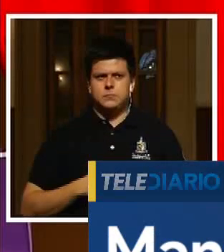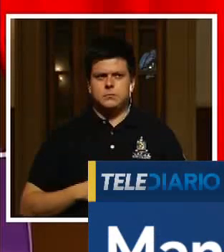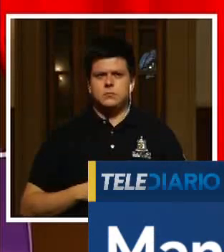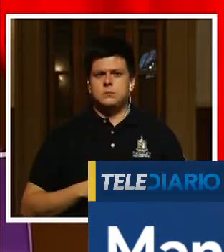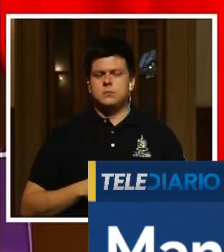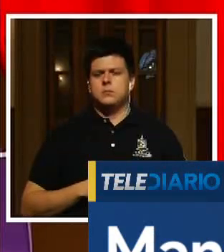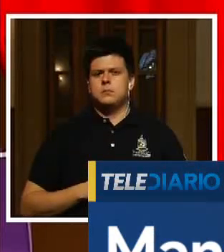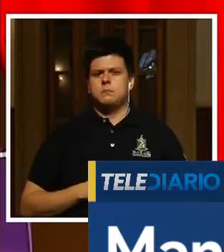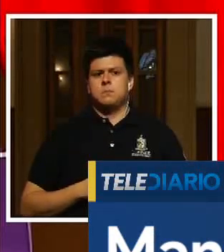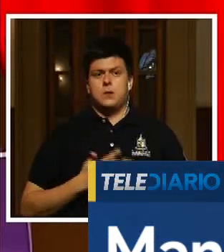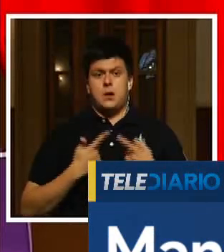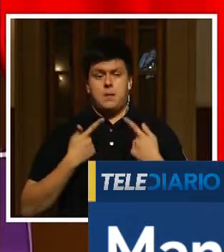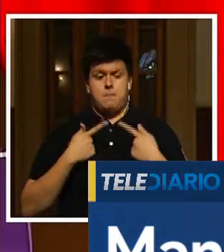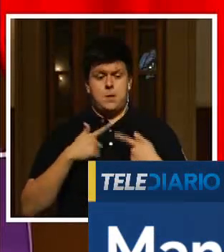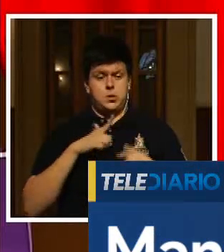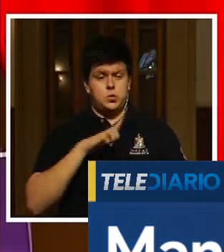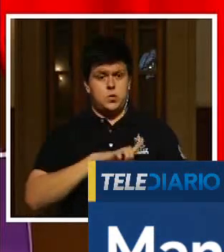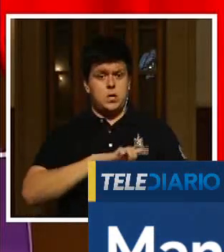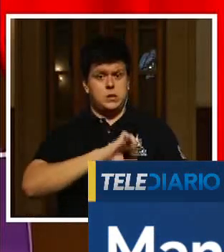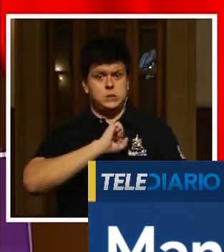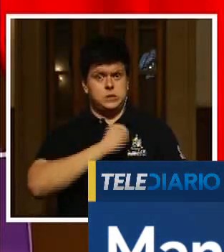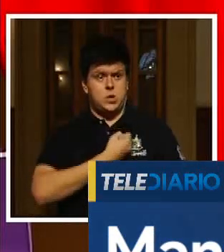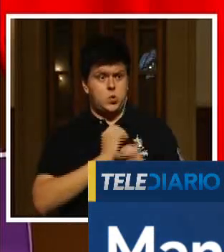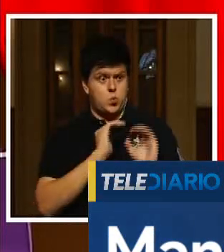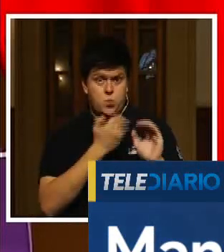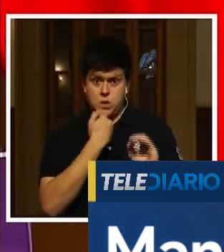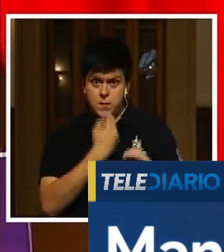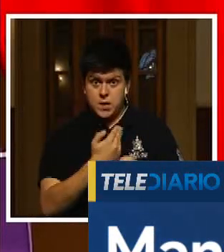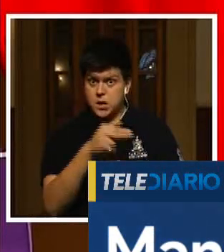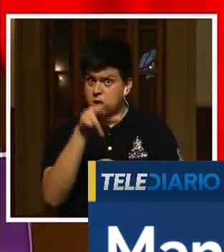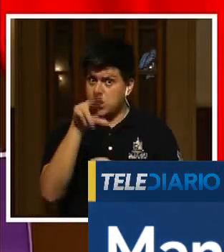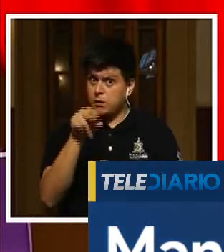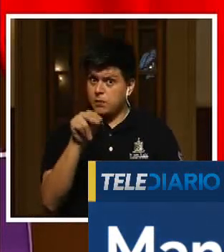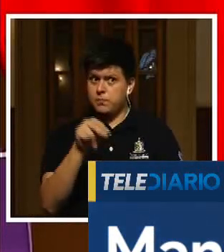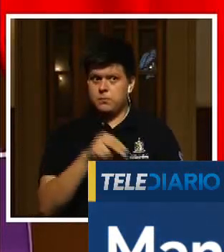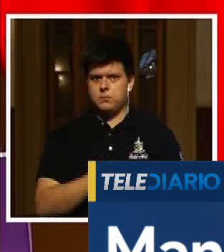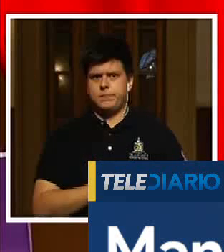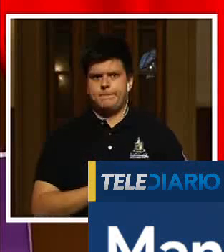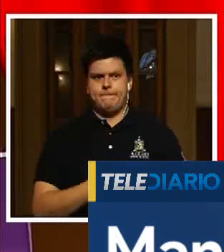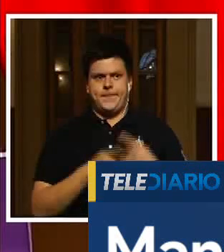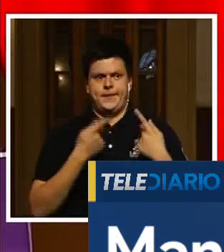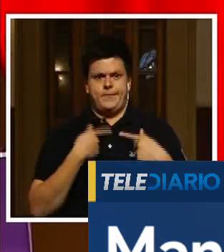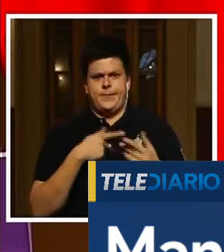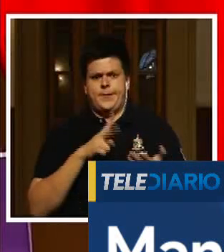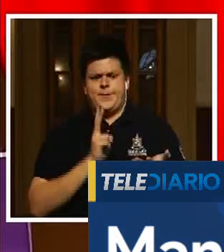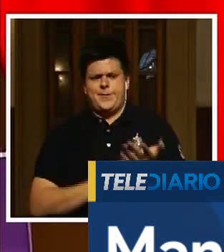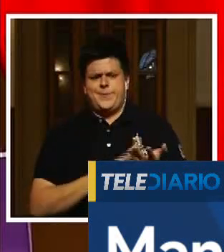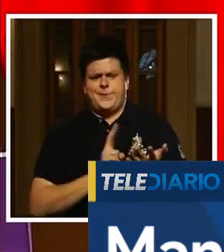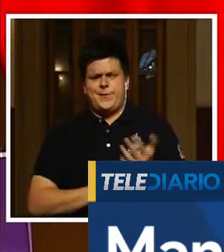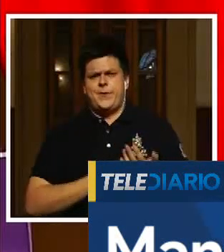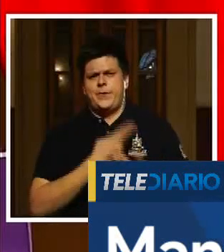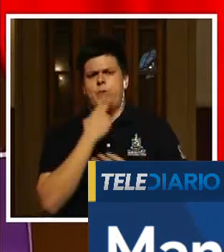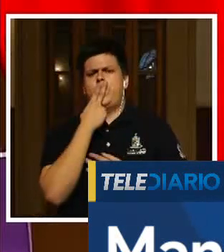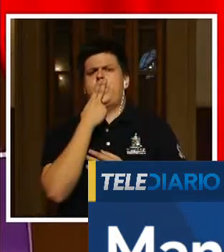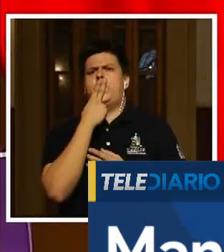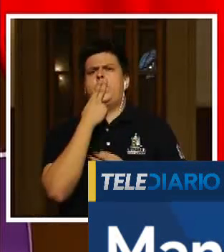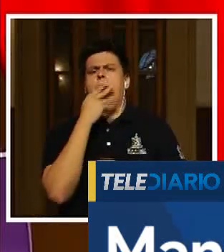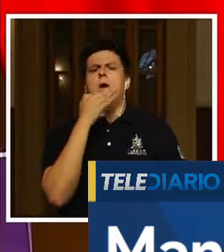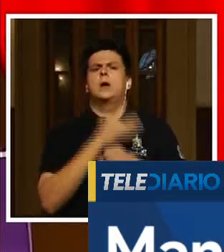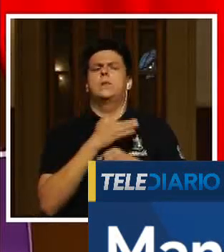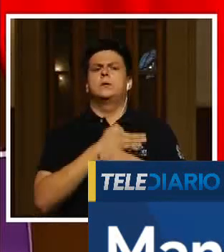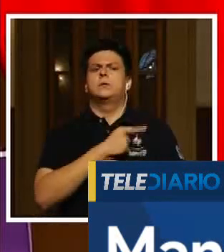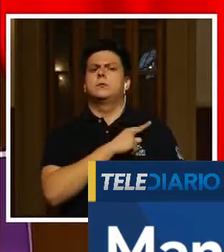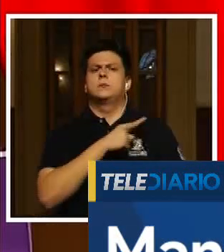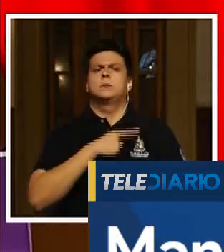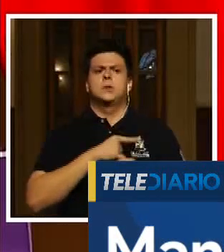que el personal de salud no esté bien cuidado. Es el que vale oro molido ahorita. Hay que cuidarlo porque